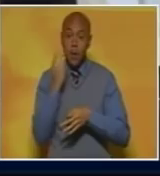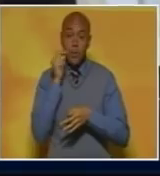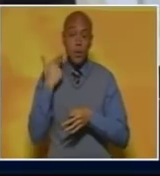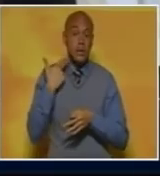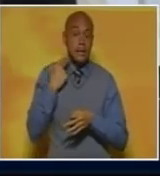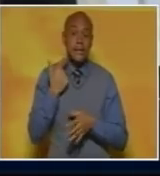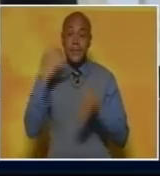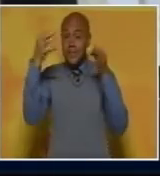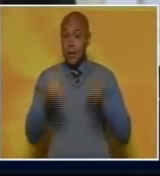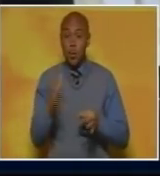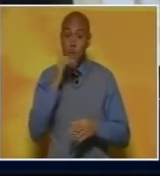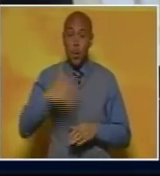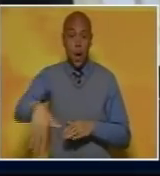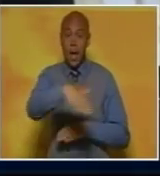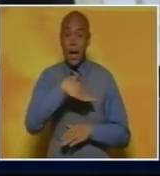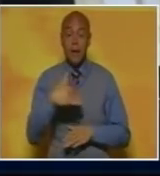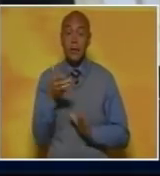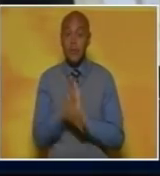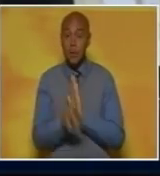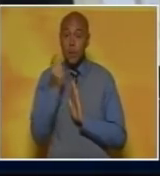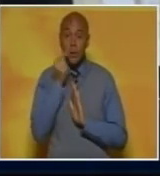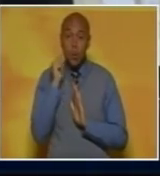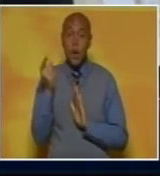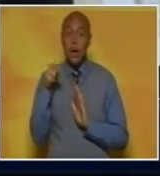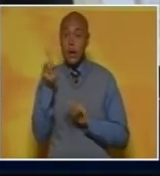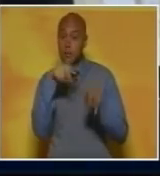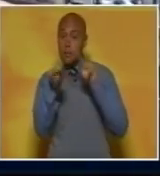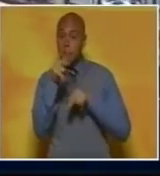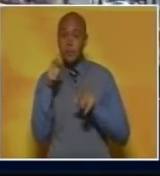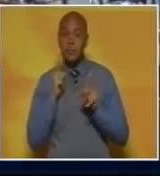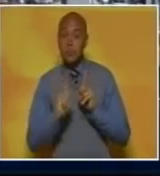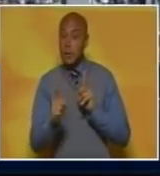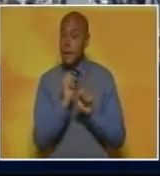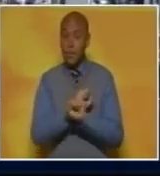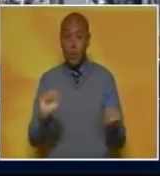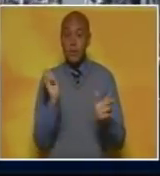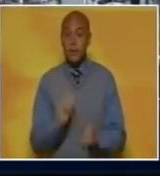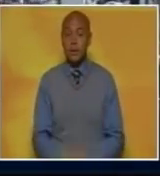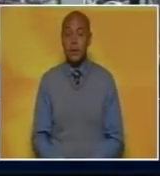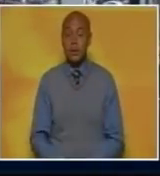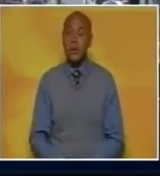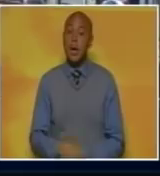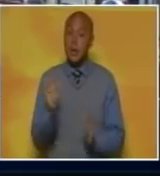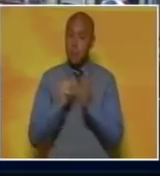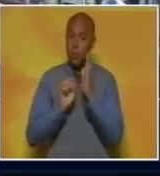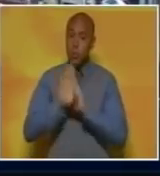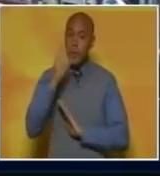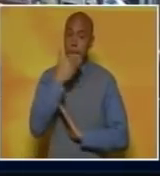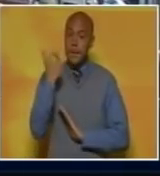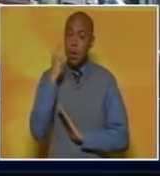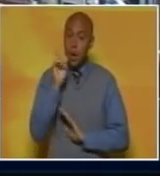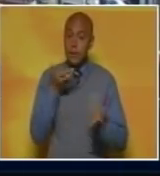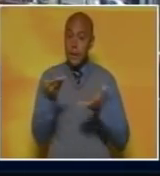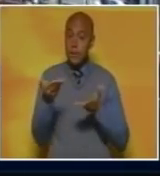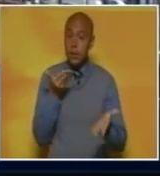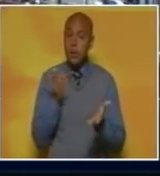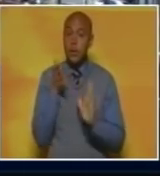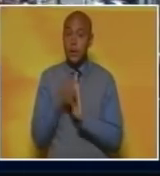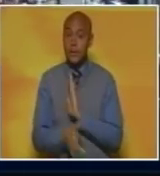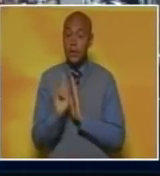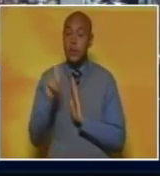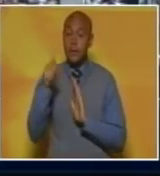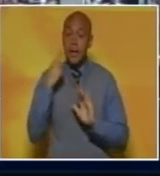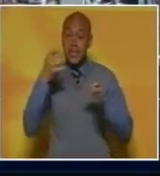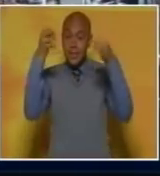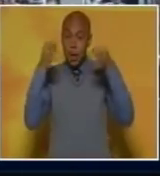los espacios que son utilizados por la población para la recreación. Pero vamos a mejorar un poquitico más los servicios de seguridad